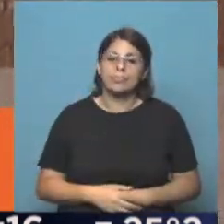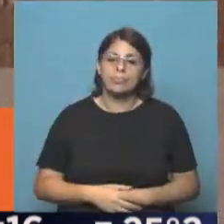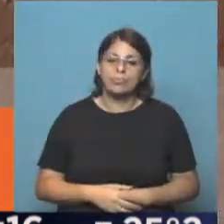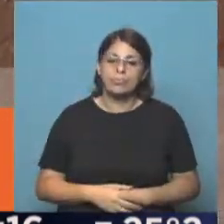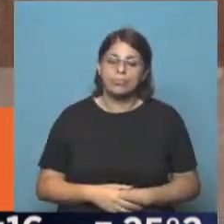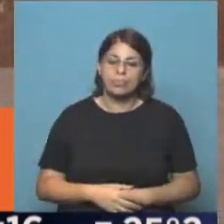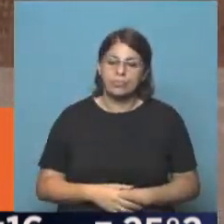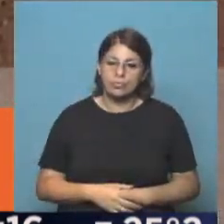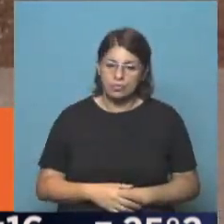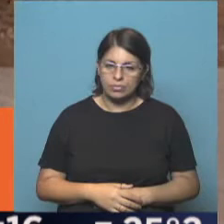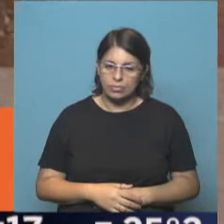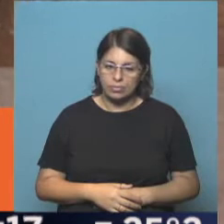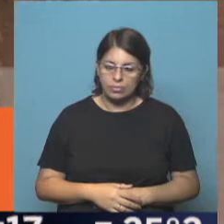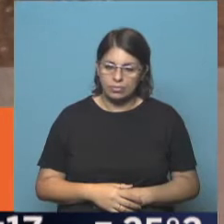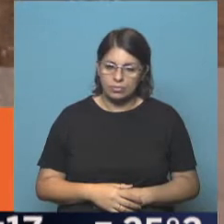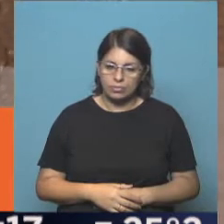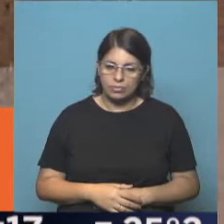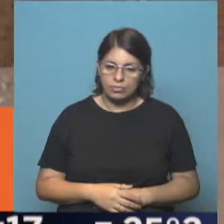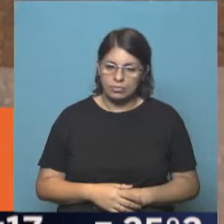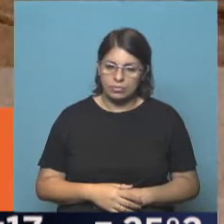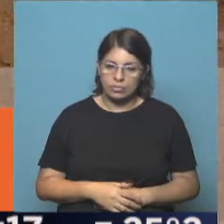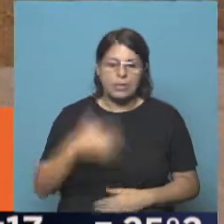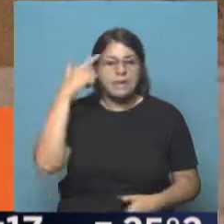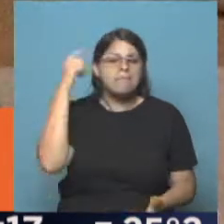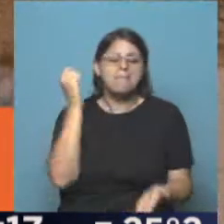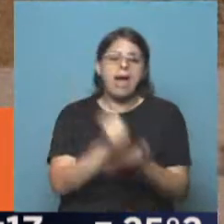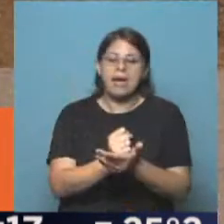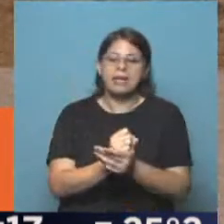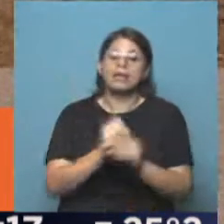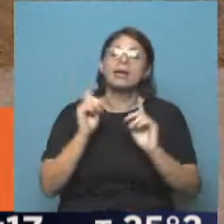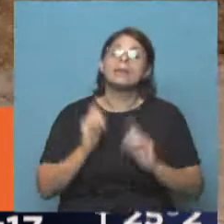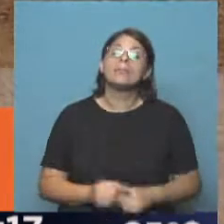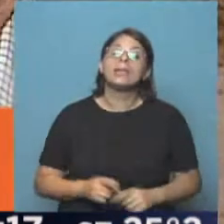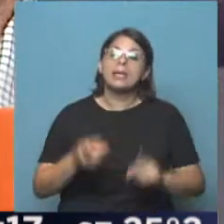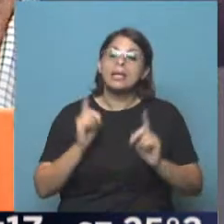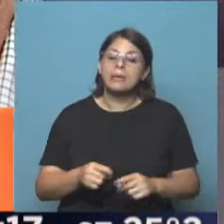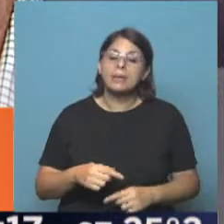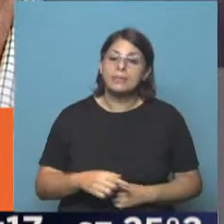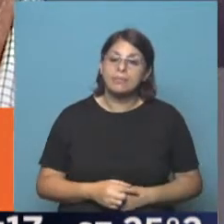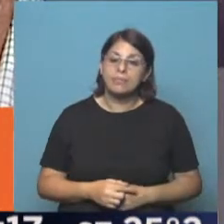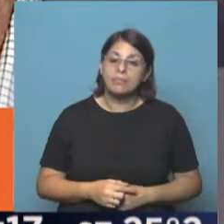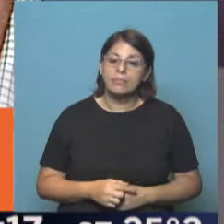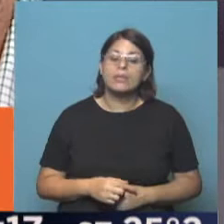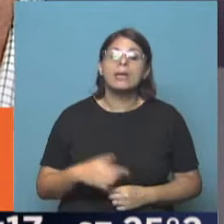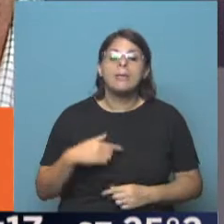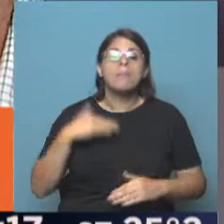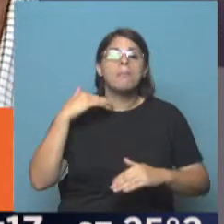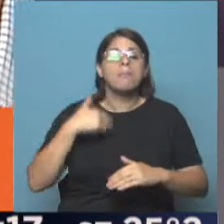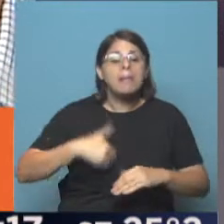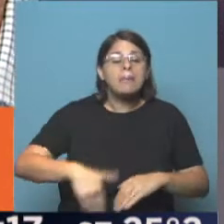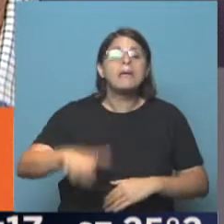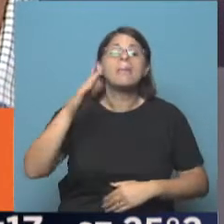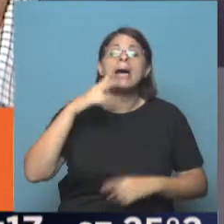de la UNESCO, esto va a quedar señalizado, incluso más adelante se van a establecer circuitos tecnológicos a través de